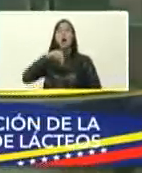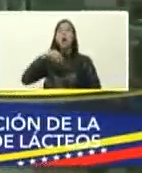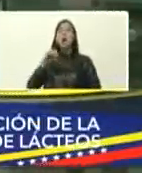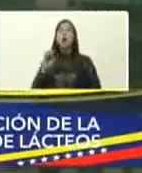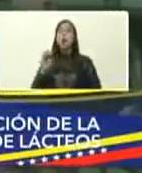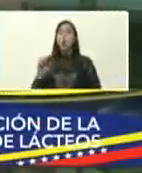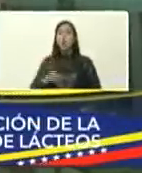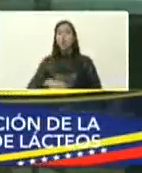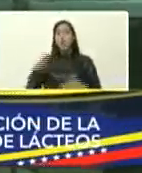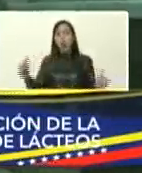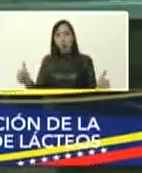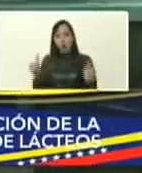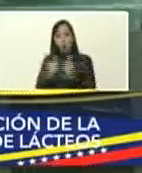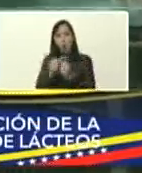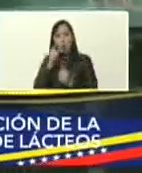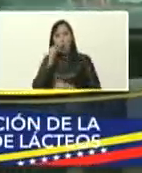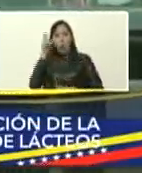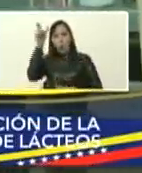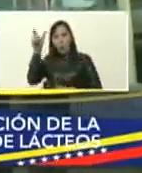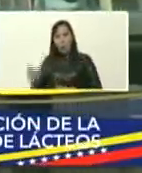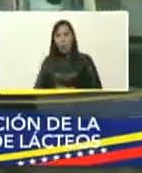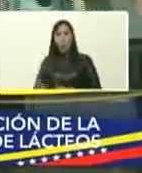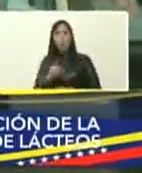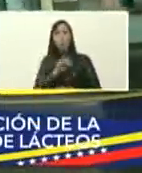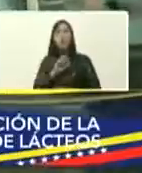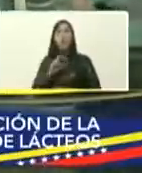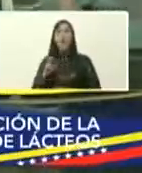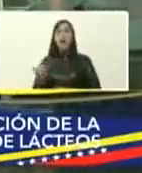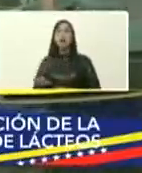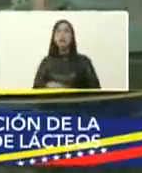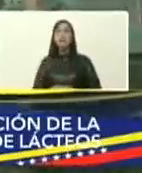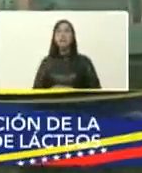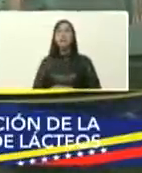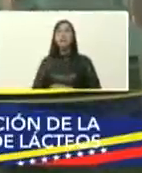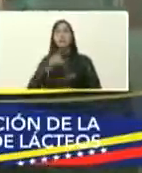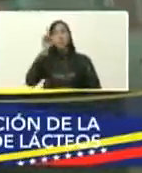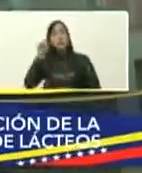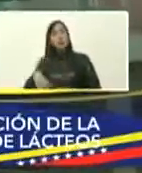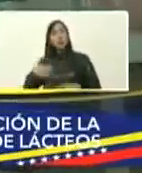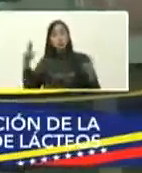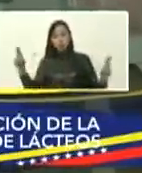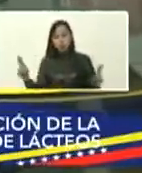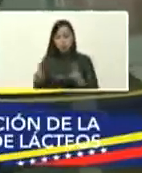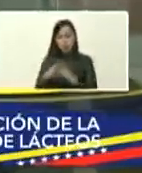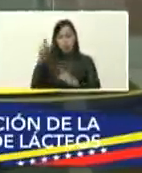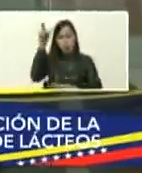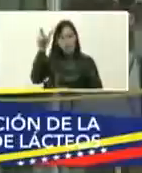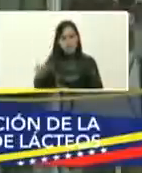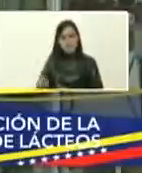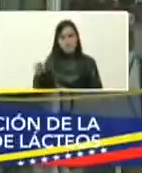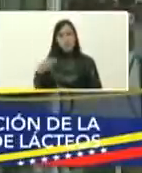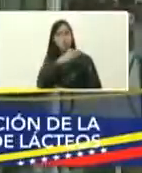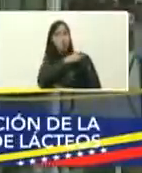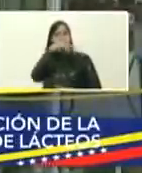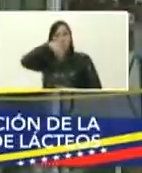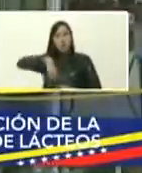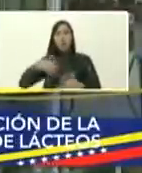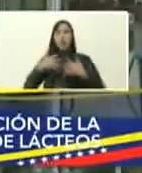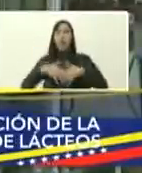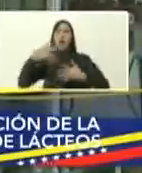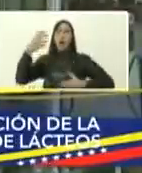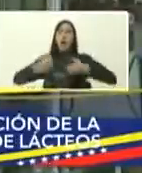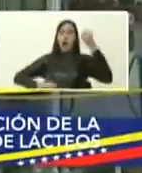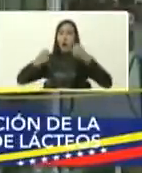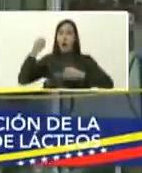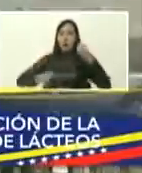que nos acompaña, Juan Frer Douglas Vargas. Y me encuentro, hermano presidente, con el gerente de la planta, el amigo ingeniero